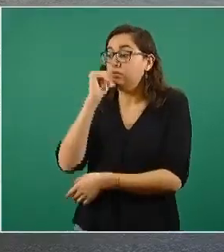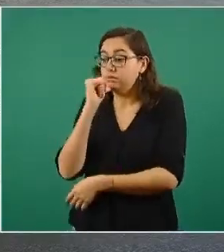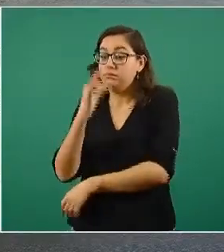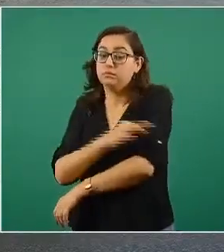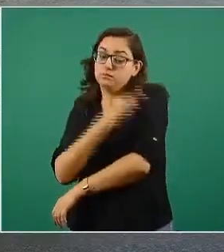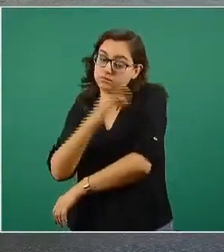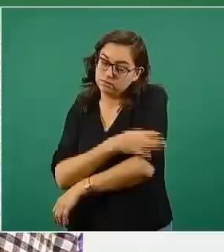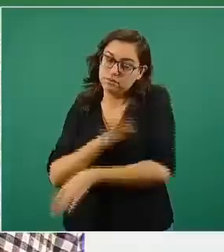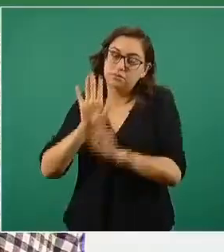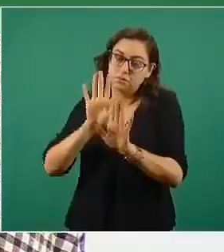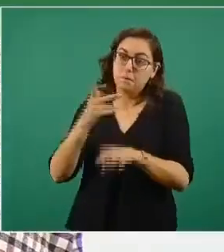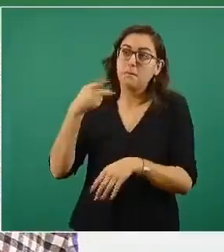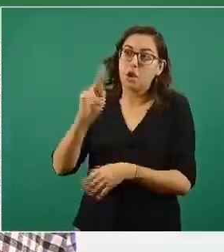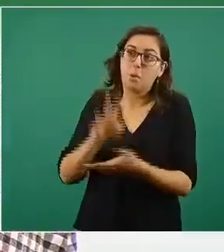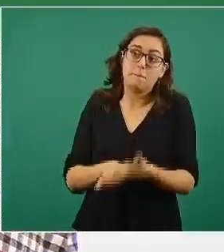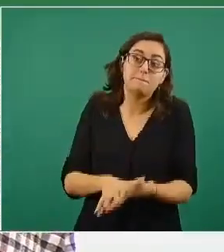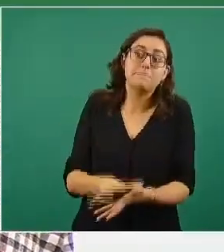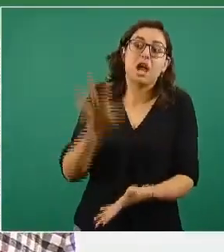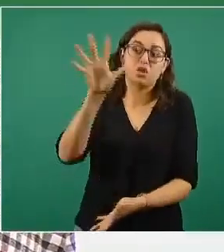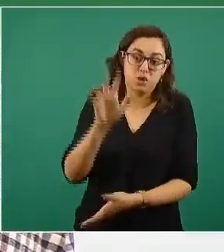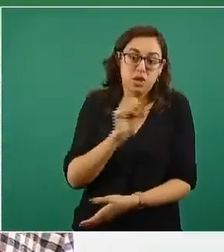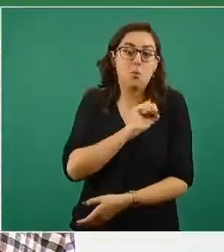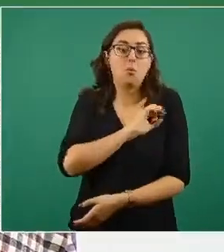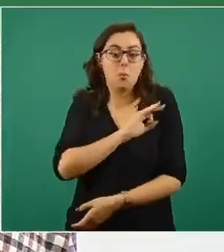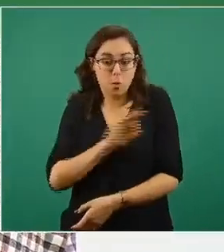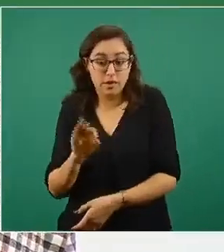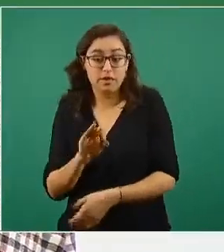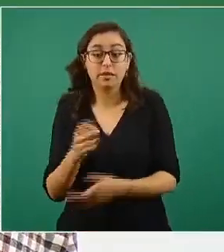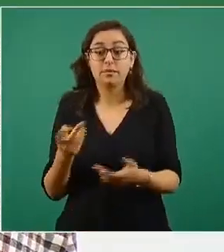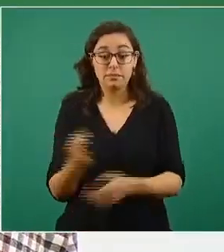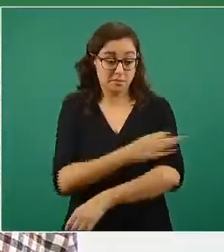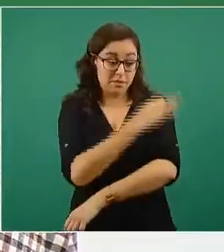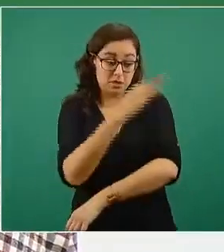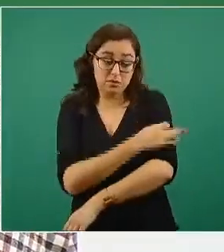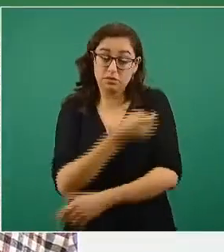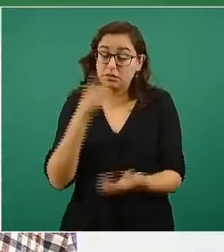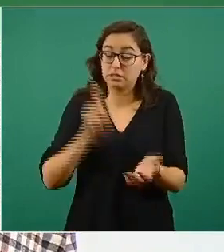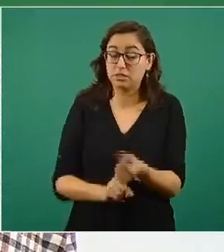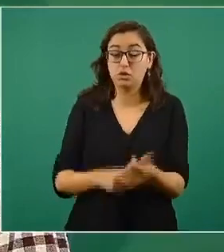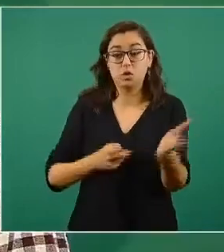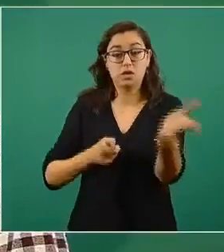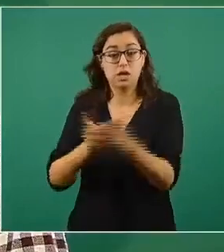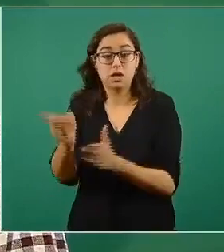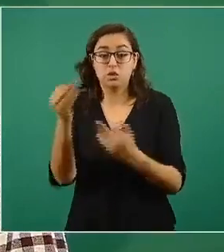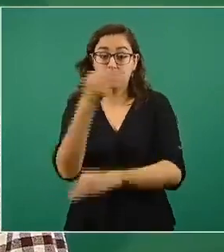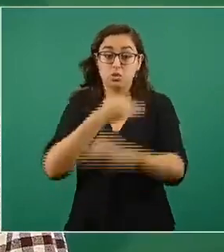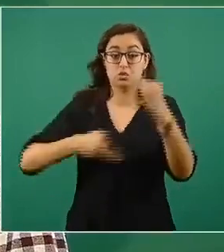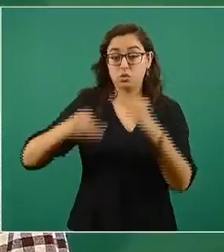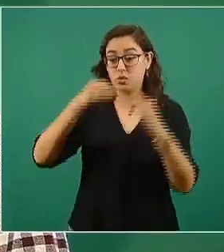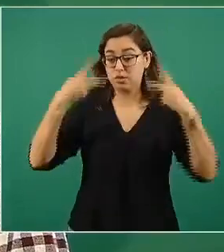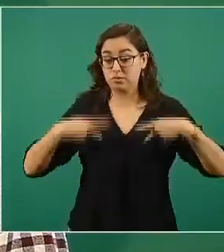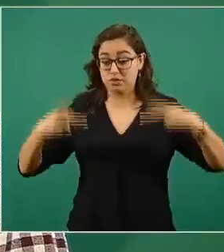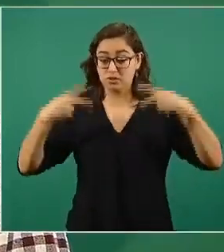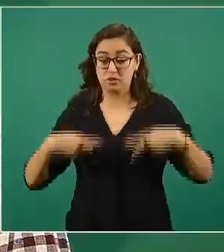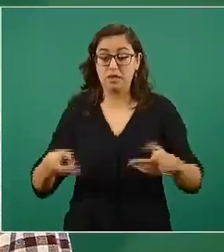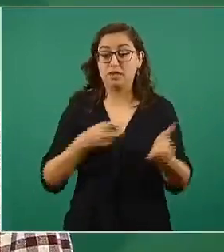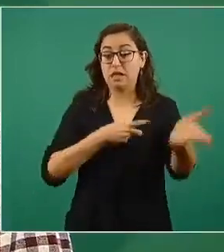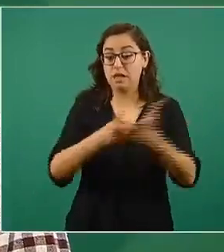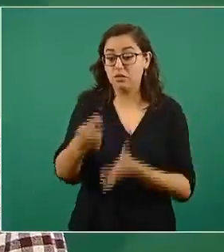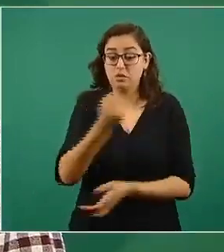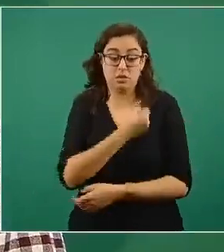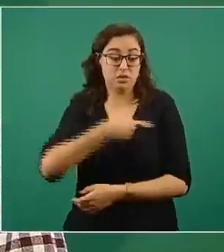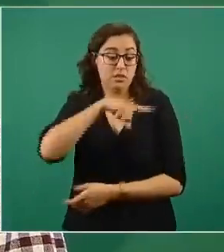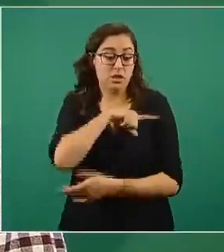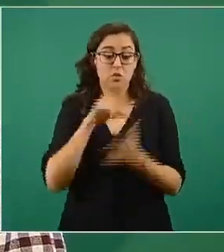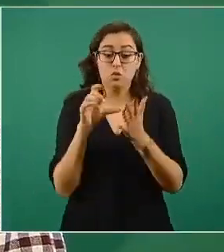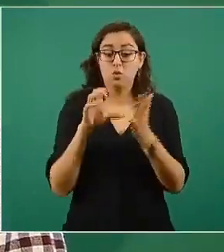es parte del derecho de protección de la salud que consagra en nuestro país el artículo 4 de la Constitución, pero es uno de los